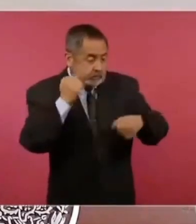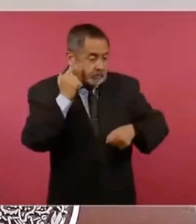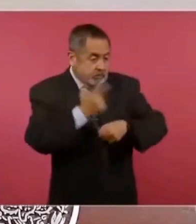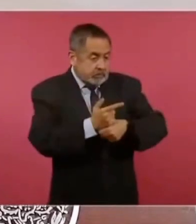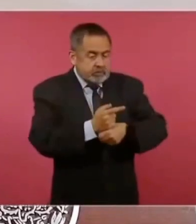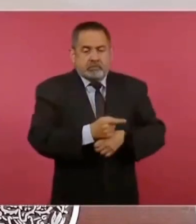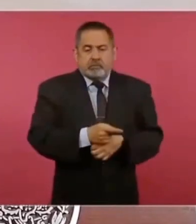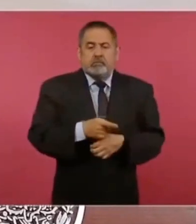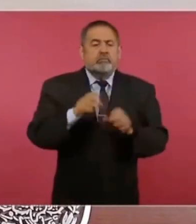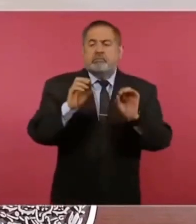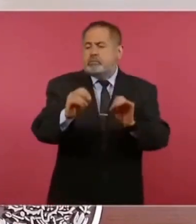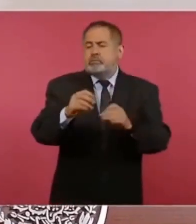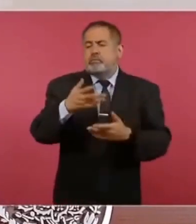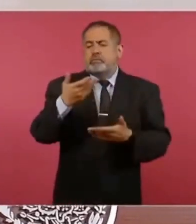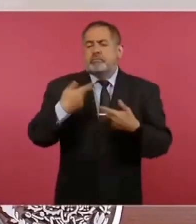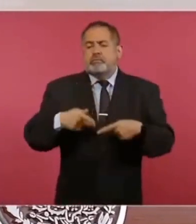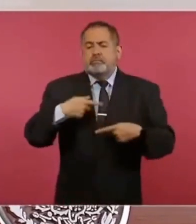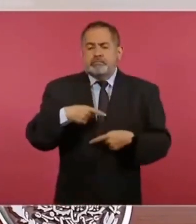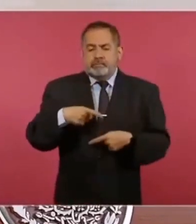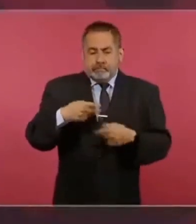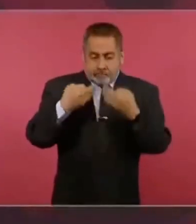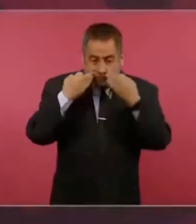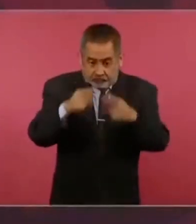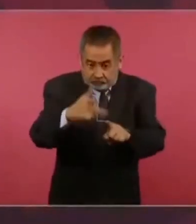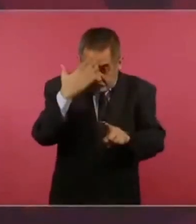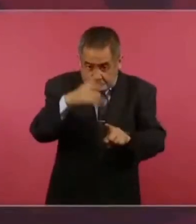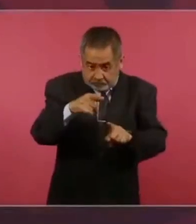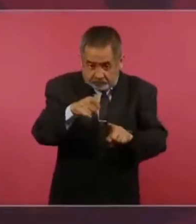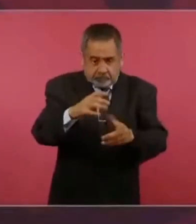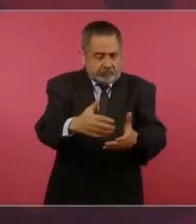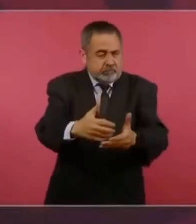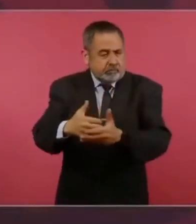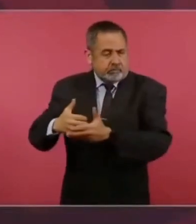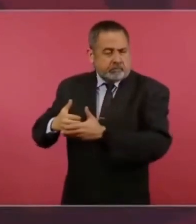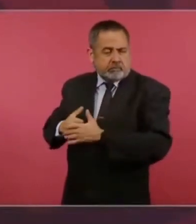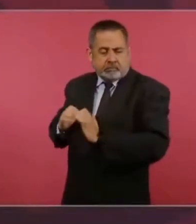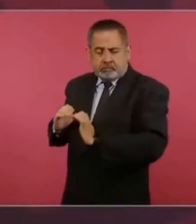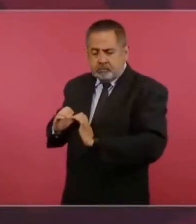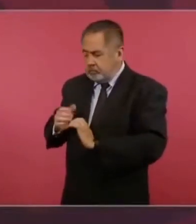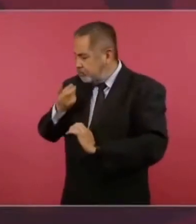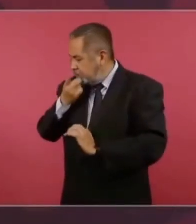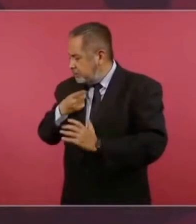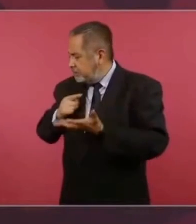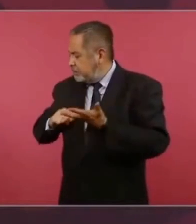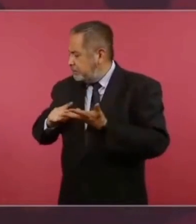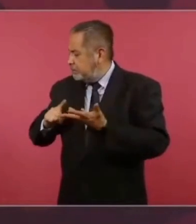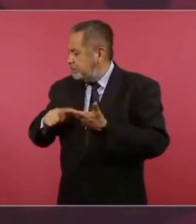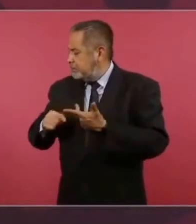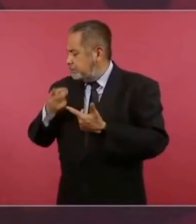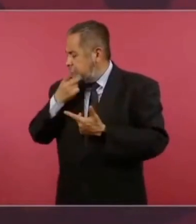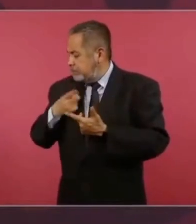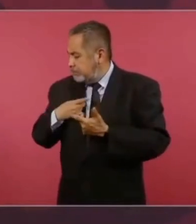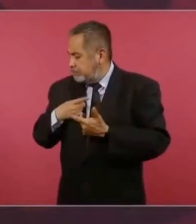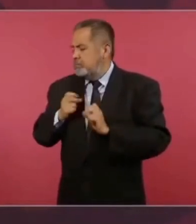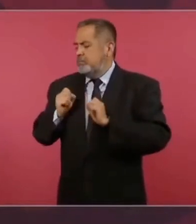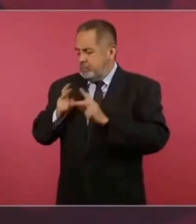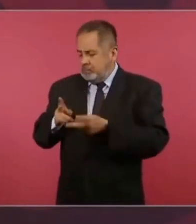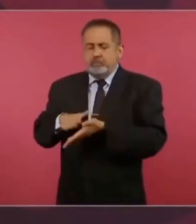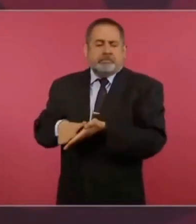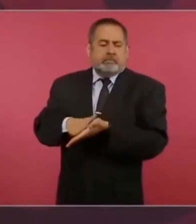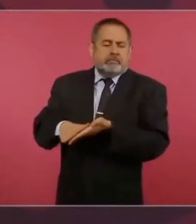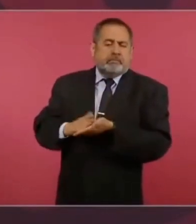protegidos o como se les llame y que puedan haber